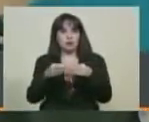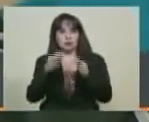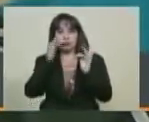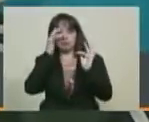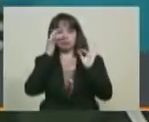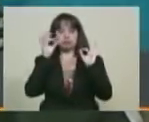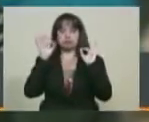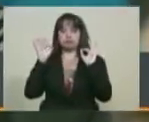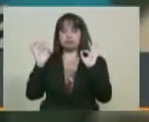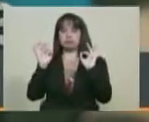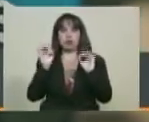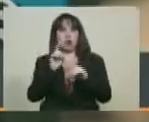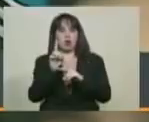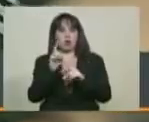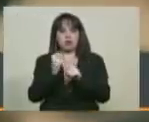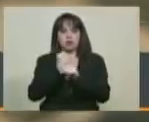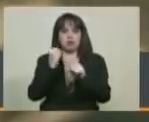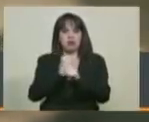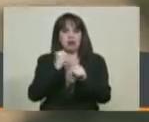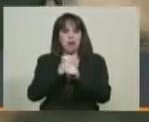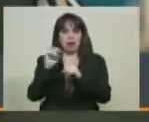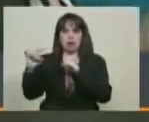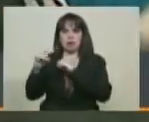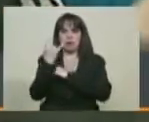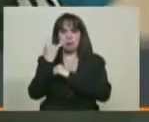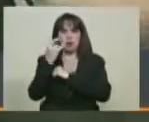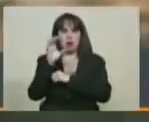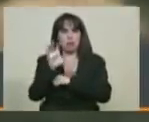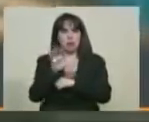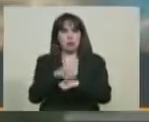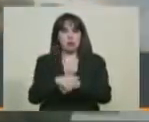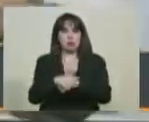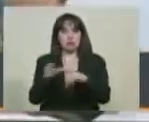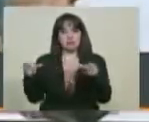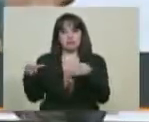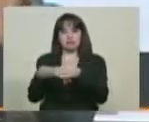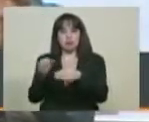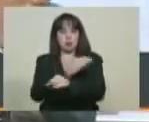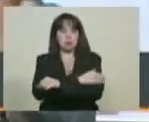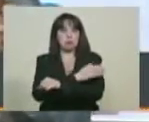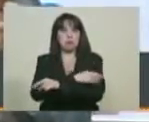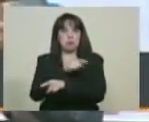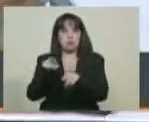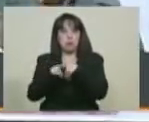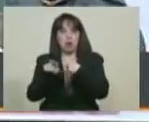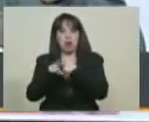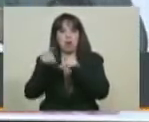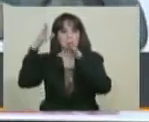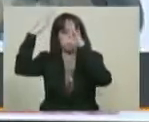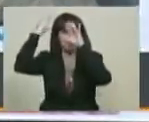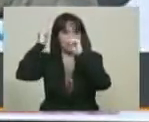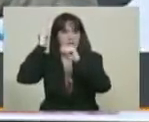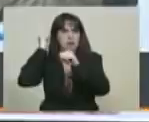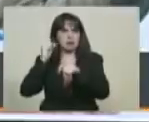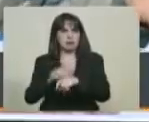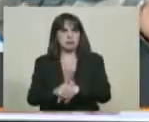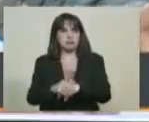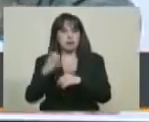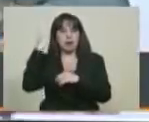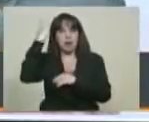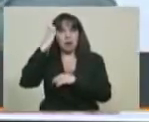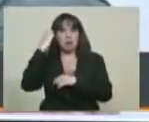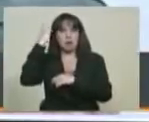¿Y dónde trabaja el enemigo de la patria? Muchas embajadas por ahí, de las Europas,